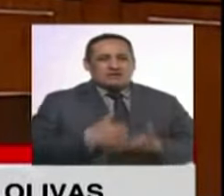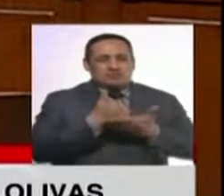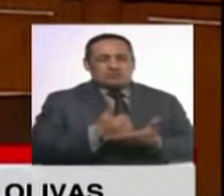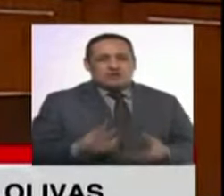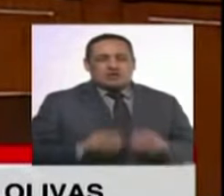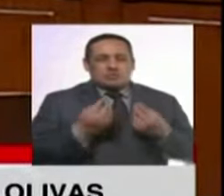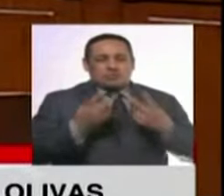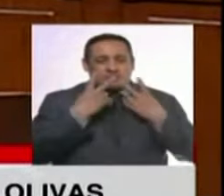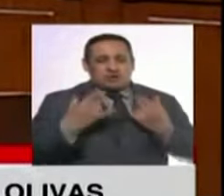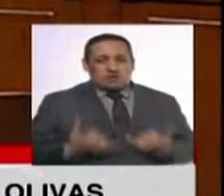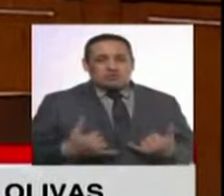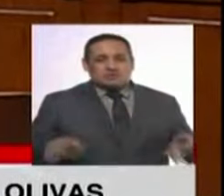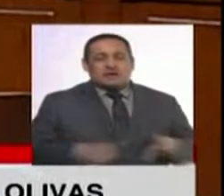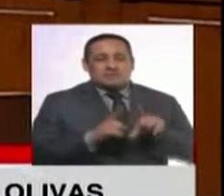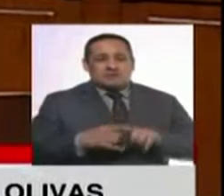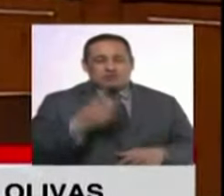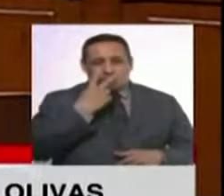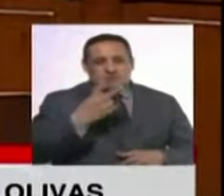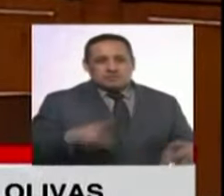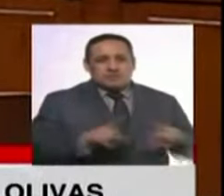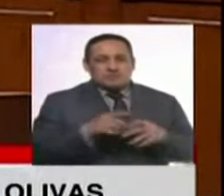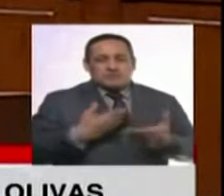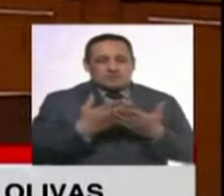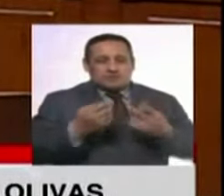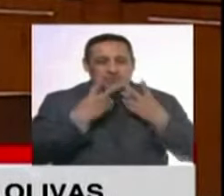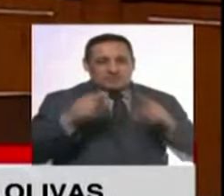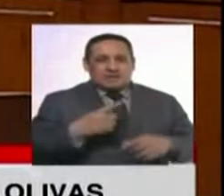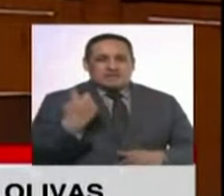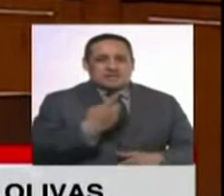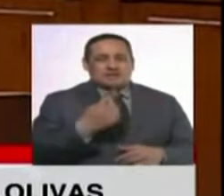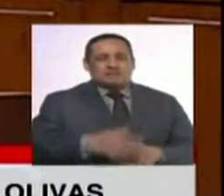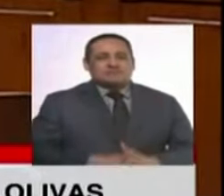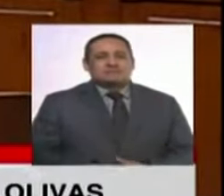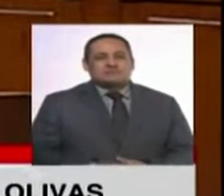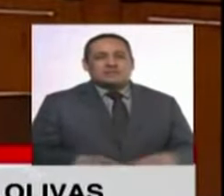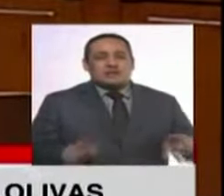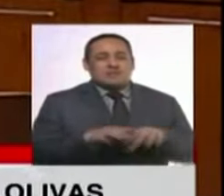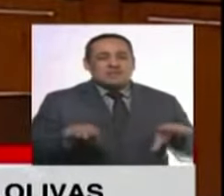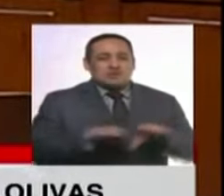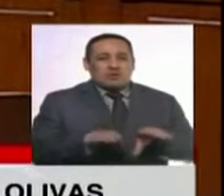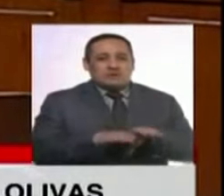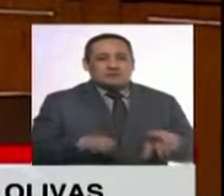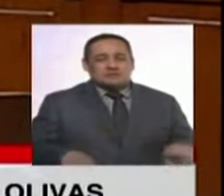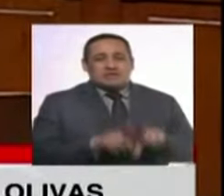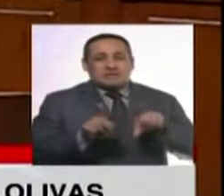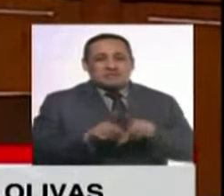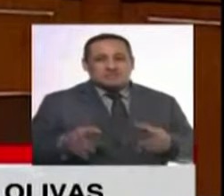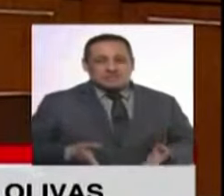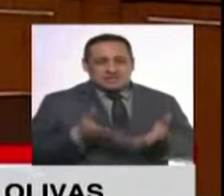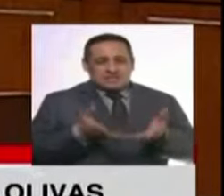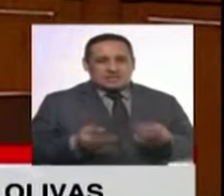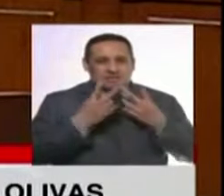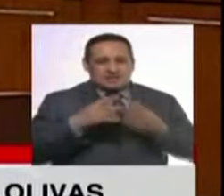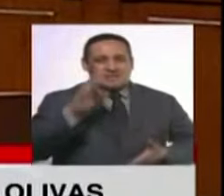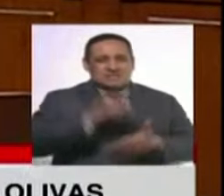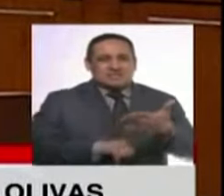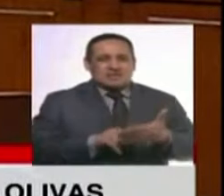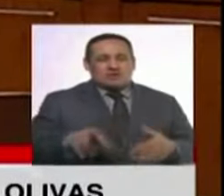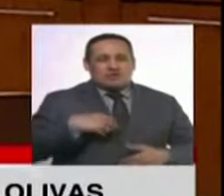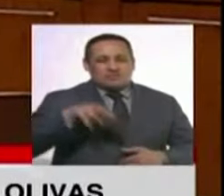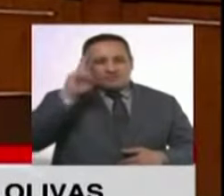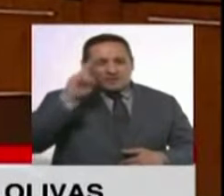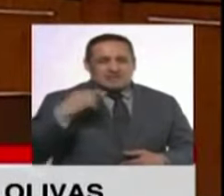como hoy por hoy lo vemos Y ese derecho público De igual forma sería quitado la